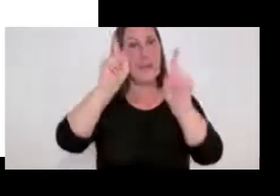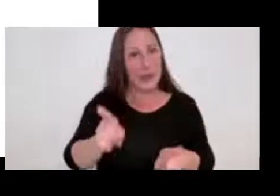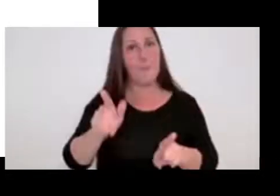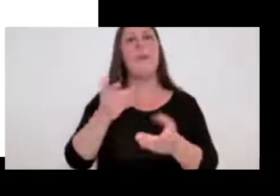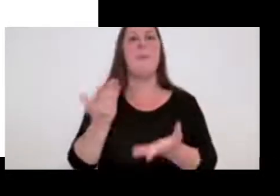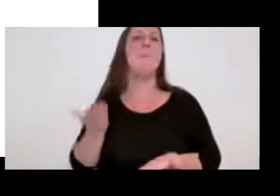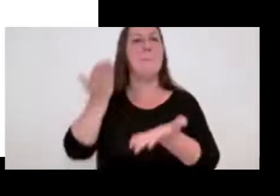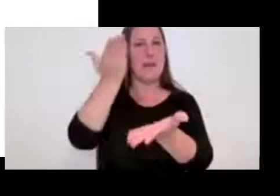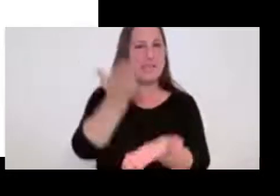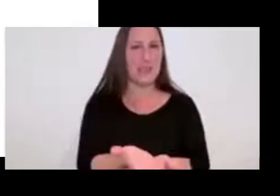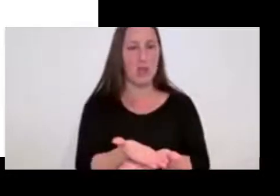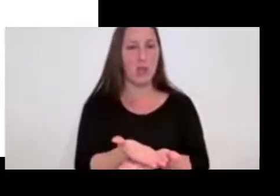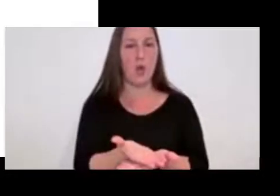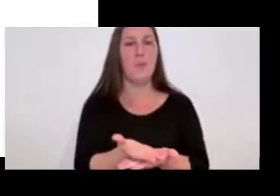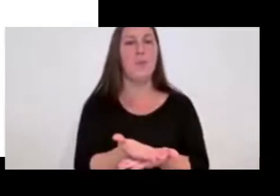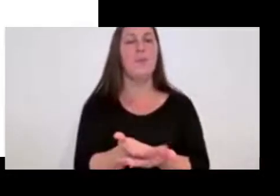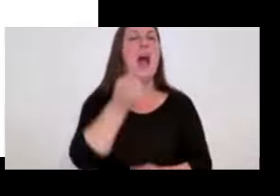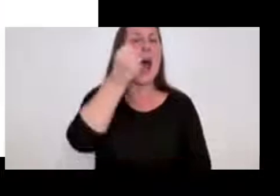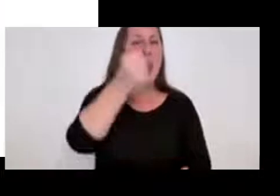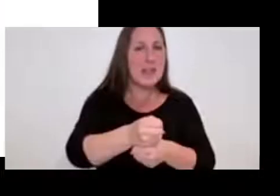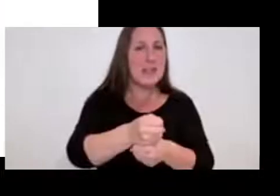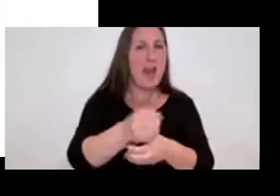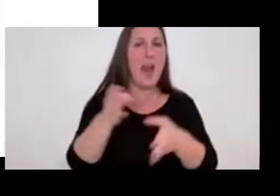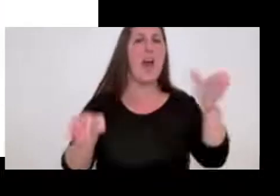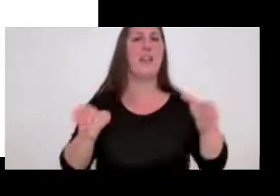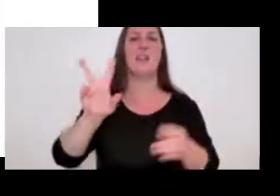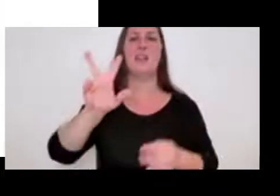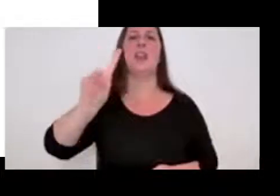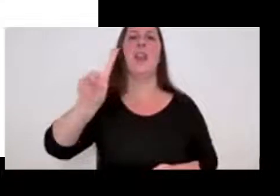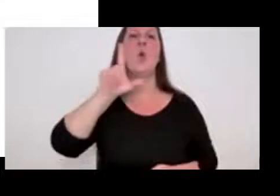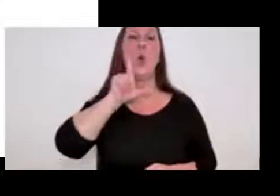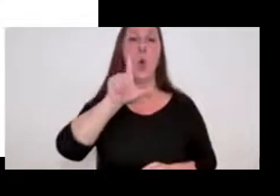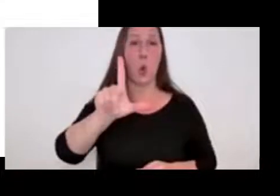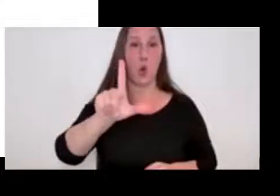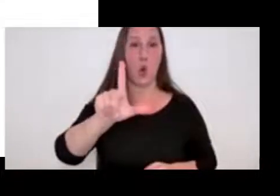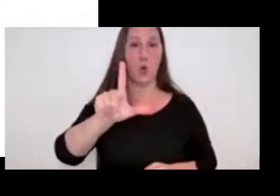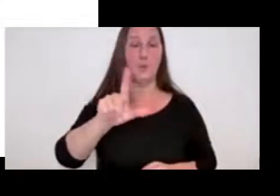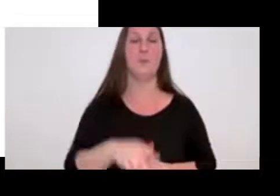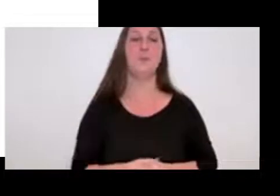hará hasta el 31 de julio